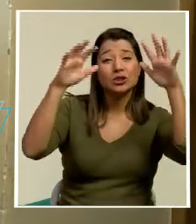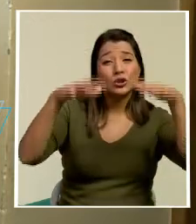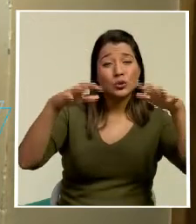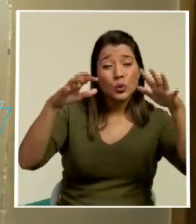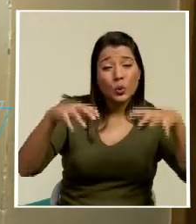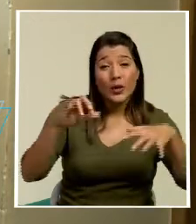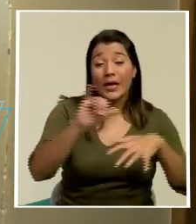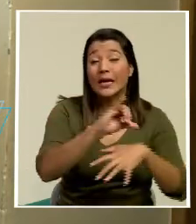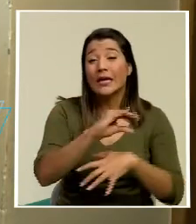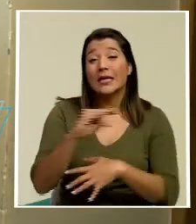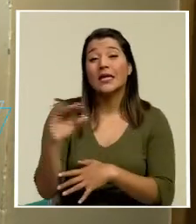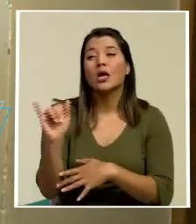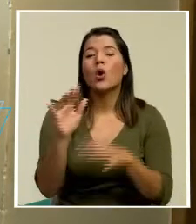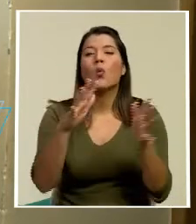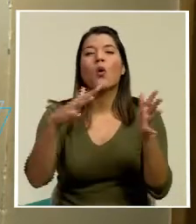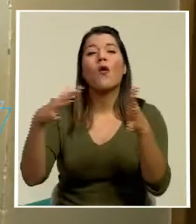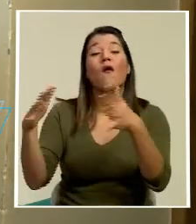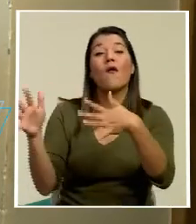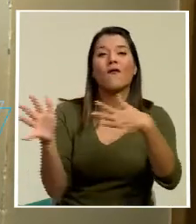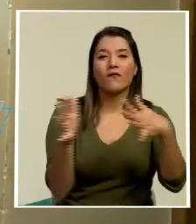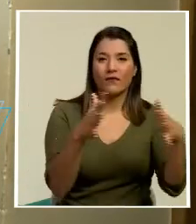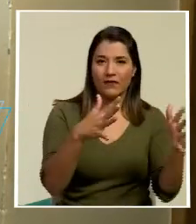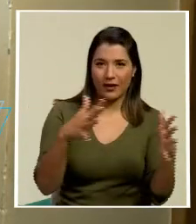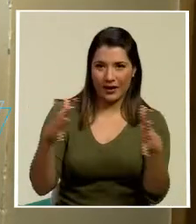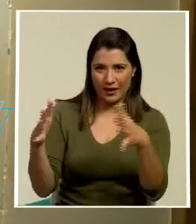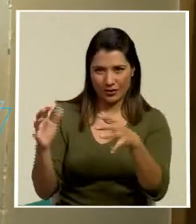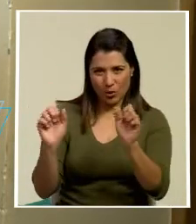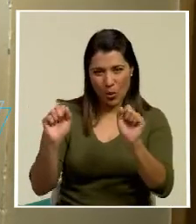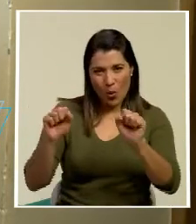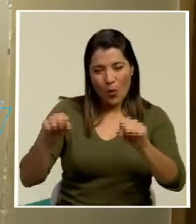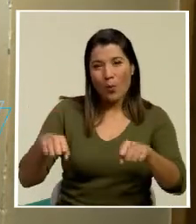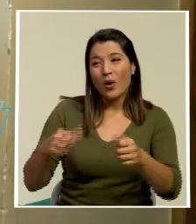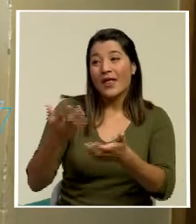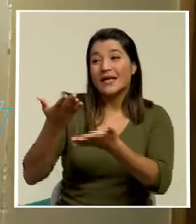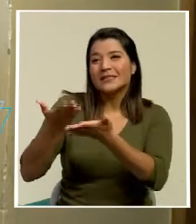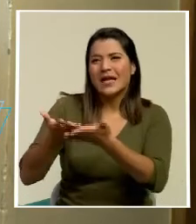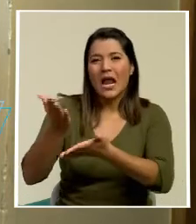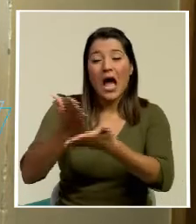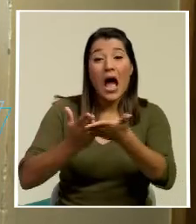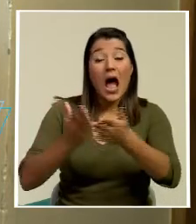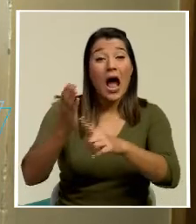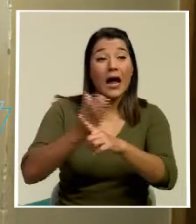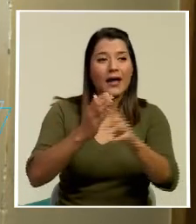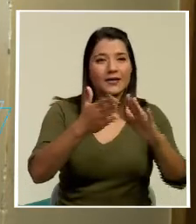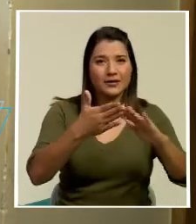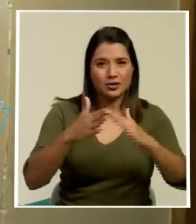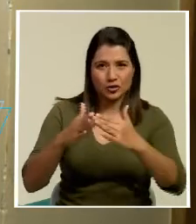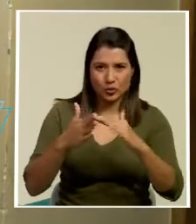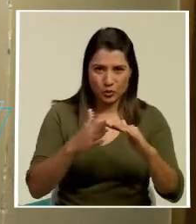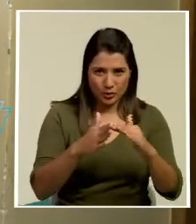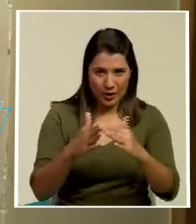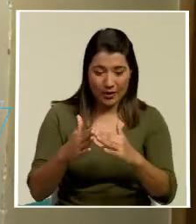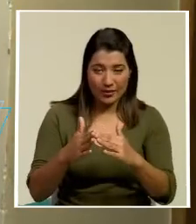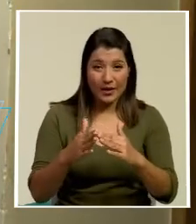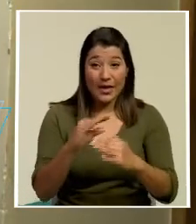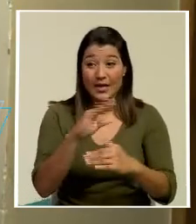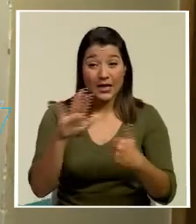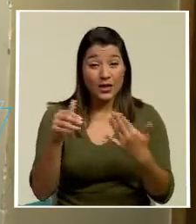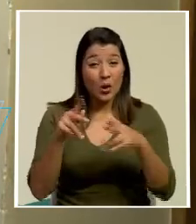viento visite las comarcas y haciendo pan comulguen con ella todos los hombres.